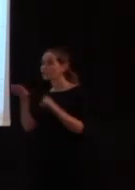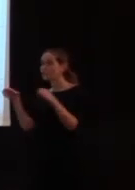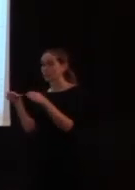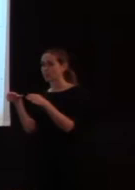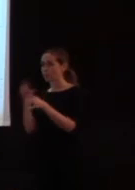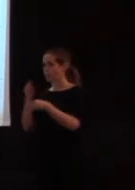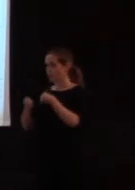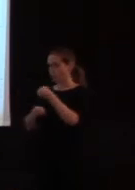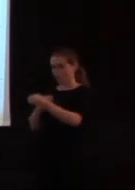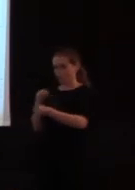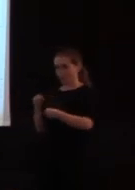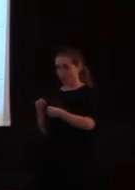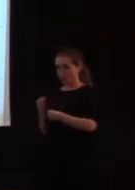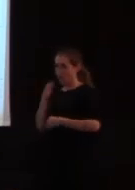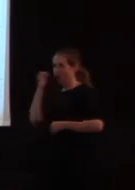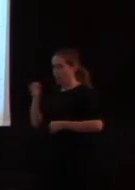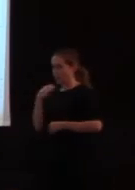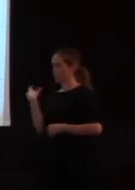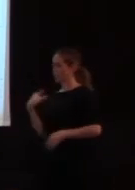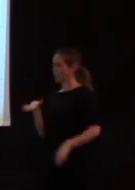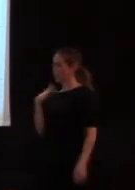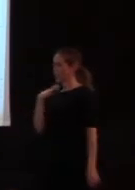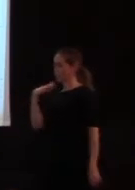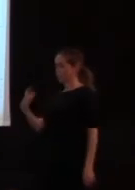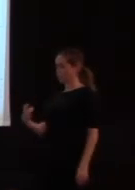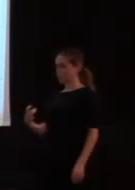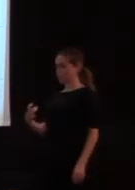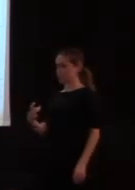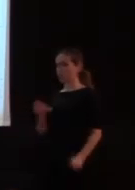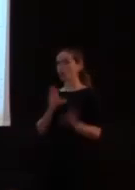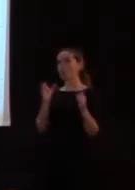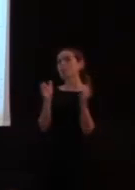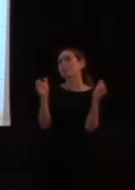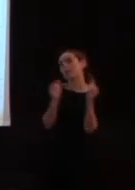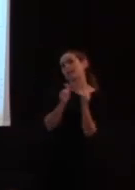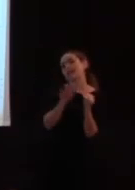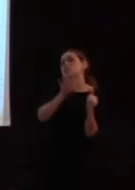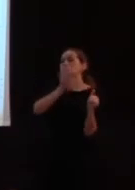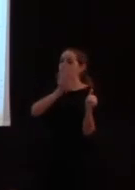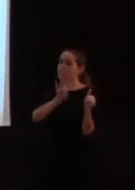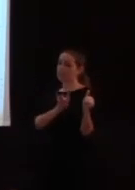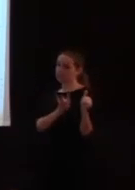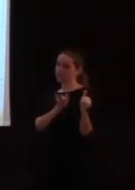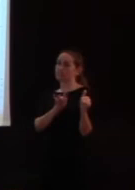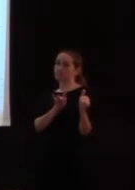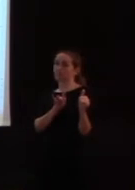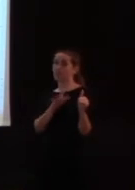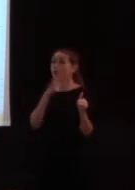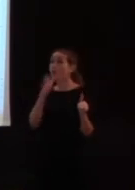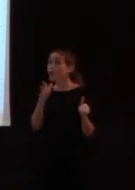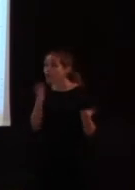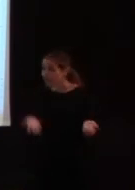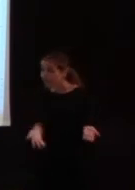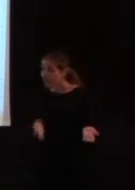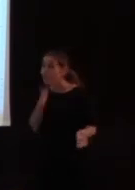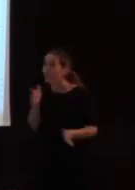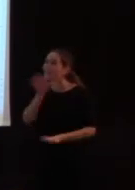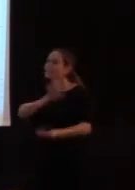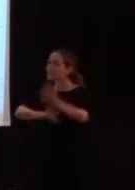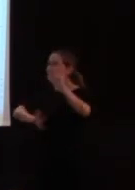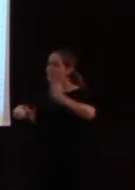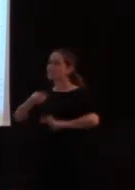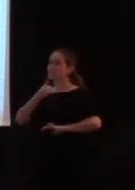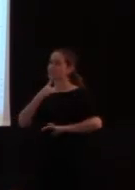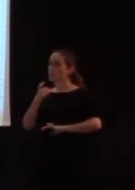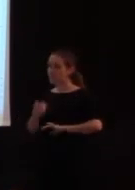atrevo, porque sí que va a ser difícil. En cambio, haces con un grupo más pequeño, sí, por la complejidad que tiene el tratamiento de la oralidad